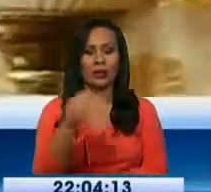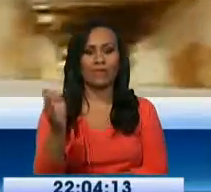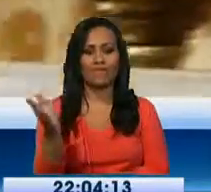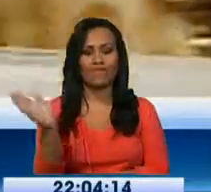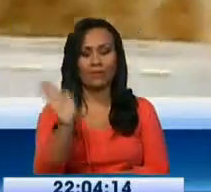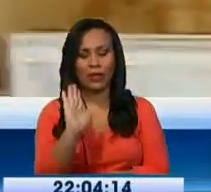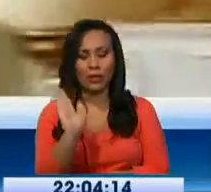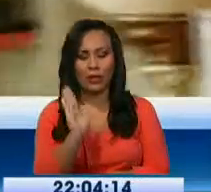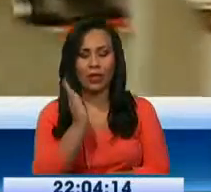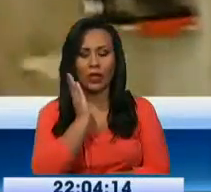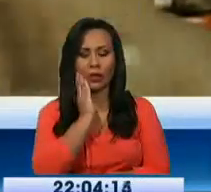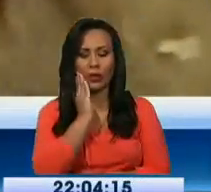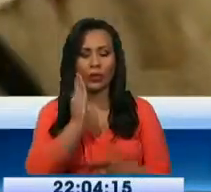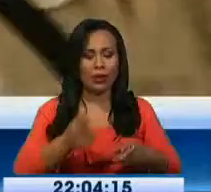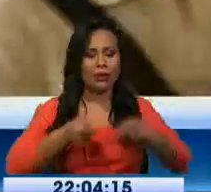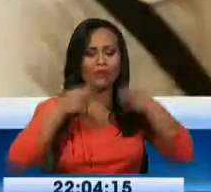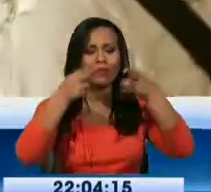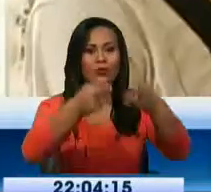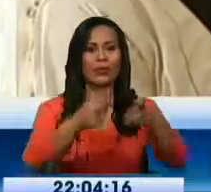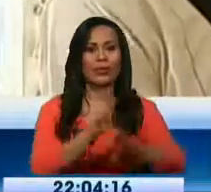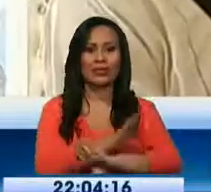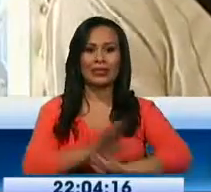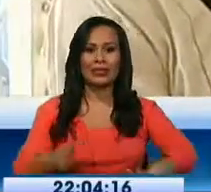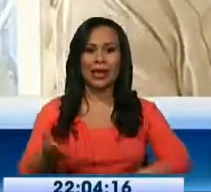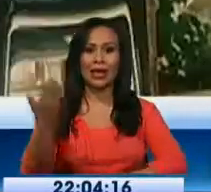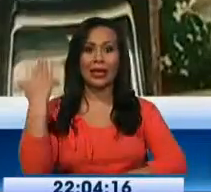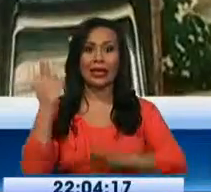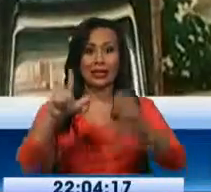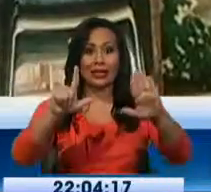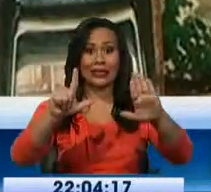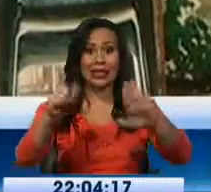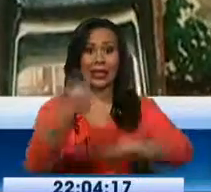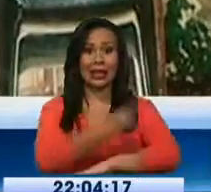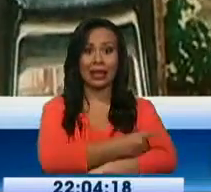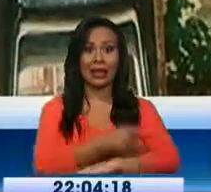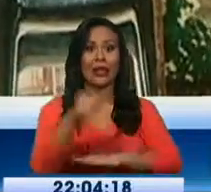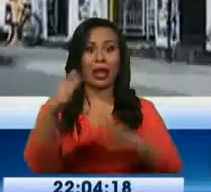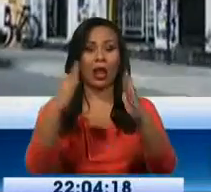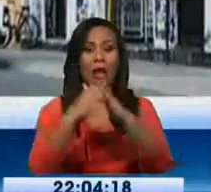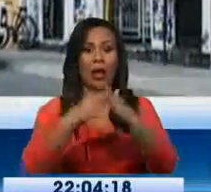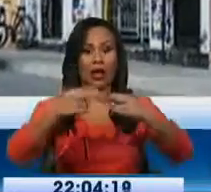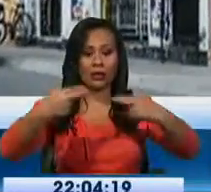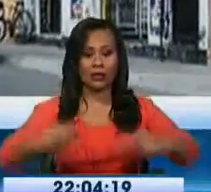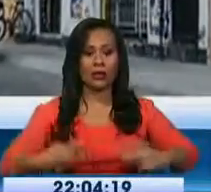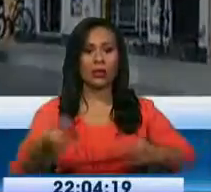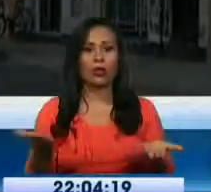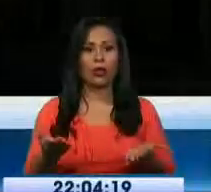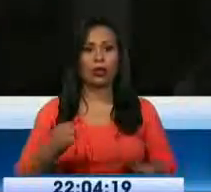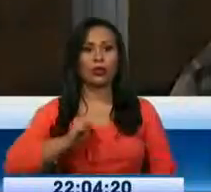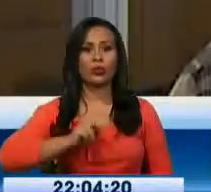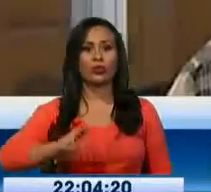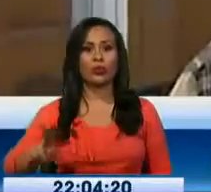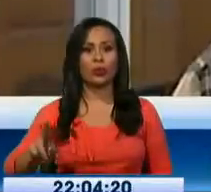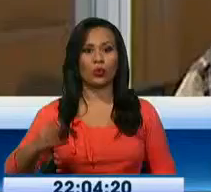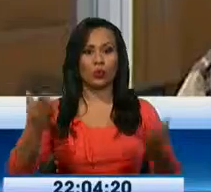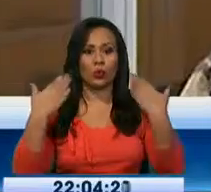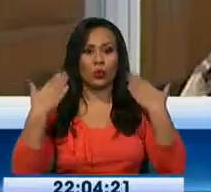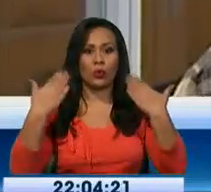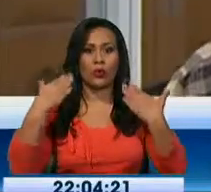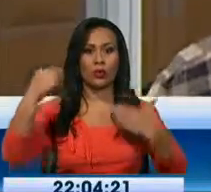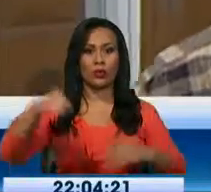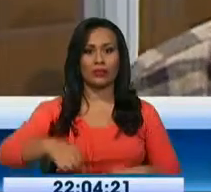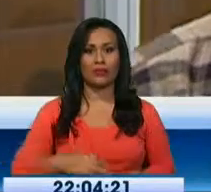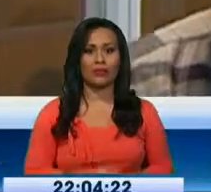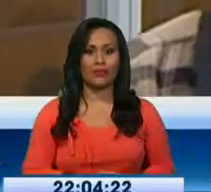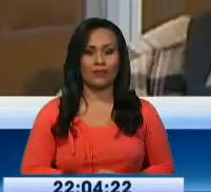madre, cuyo cuerpo ya lleva 7 días velándose en la vivienda que habitan en el sur de Guayaquil. En realidad, debido a mi